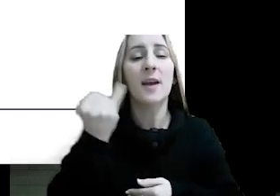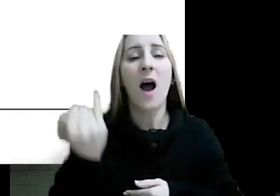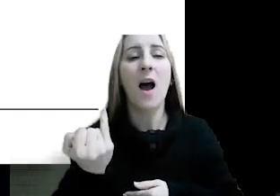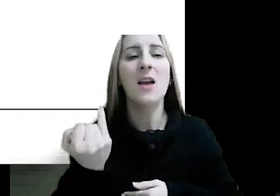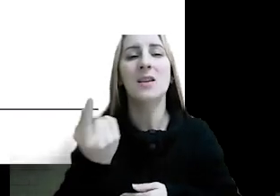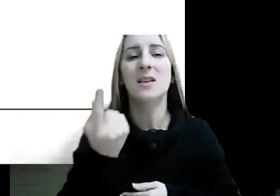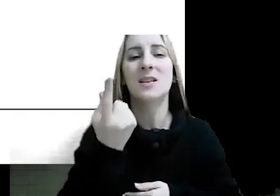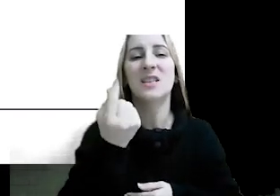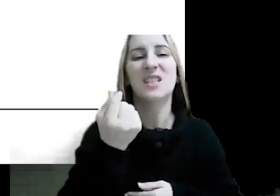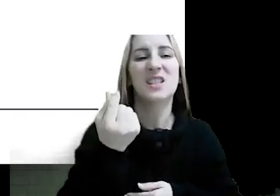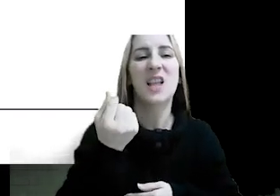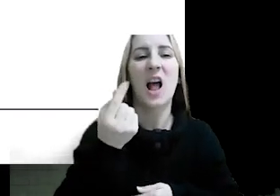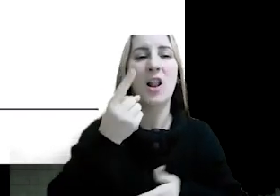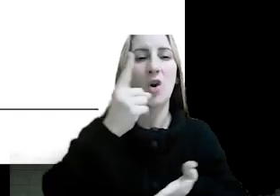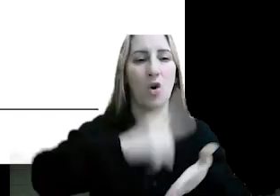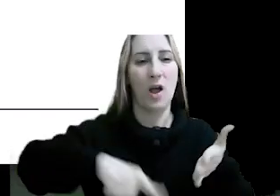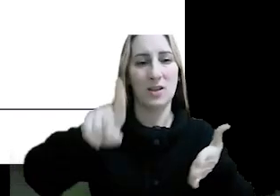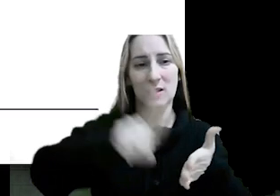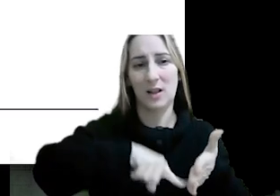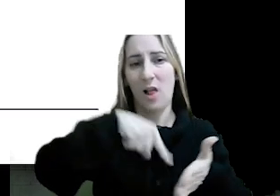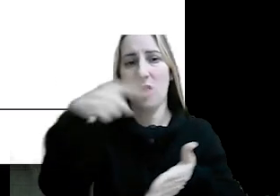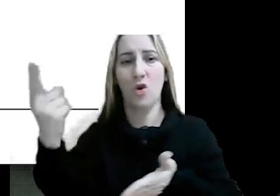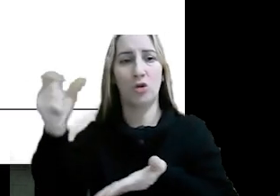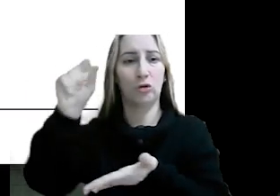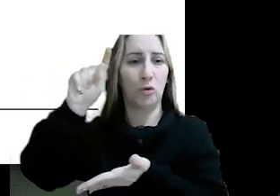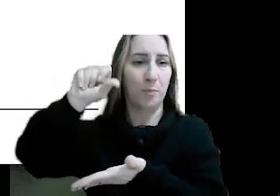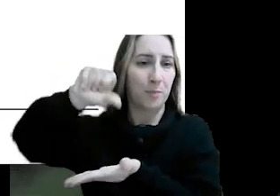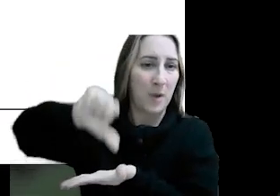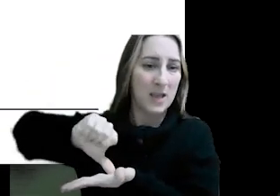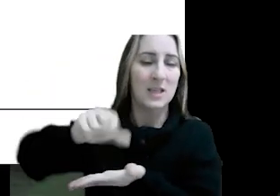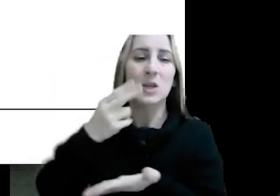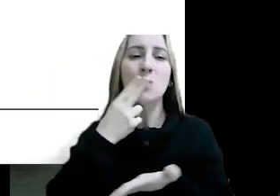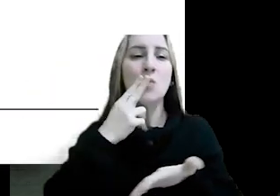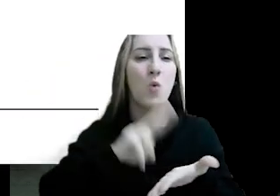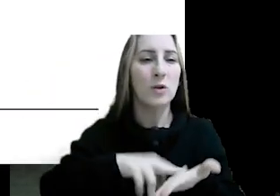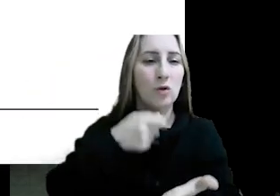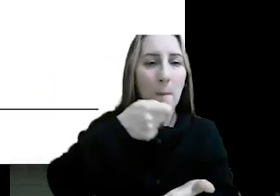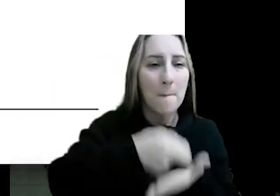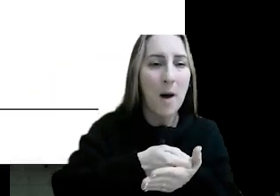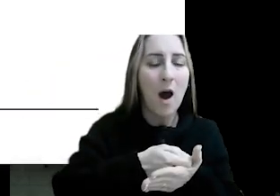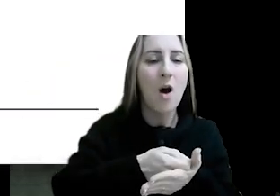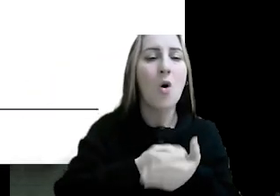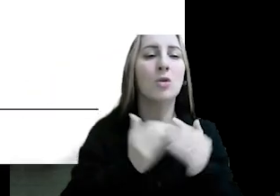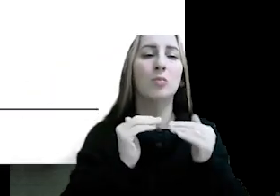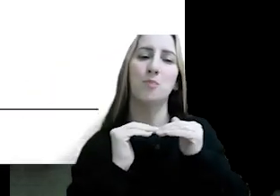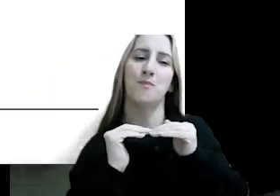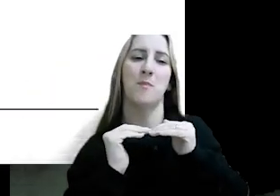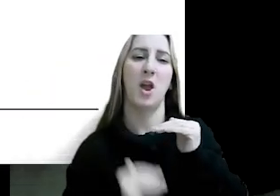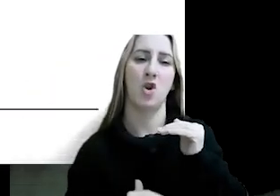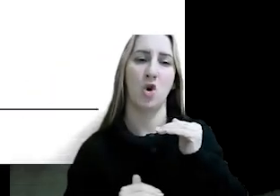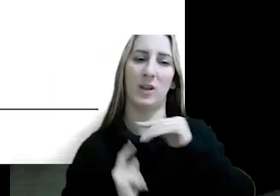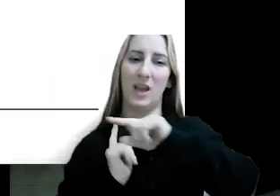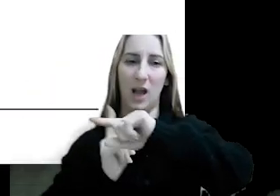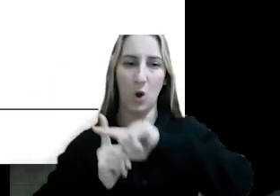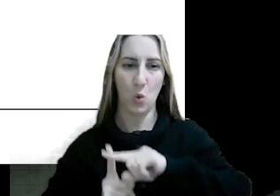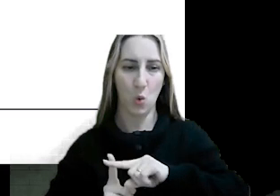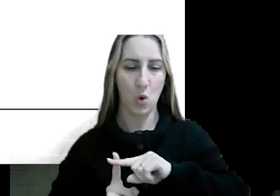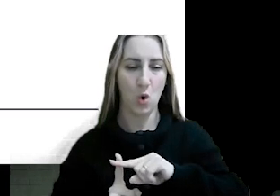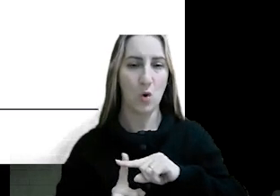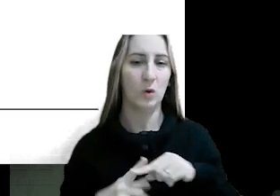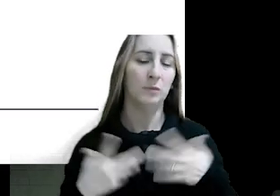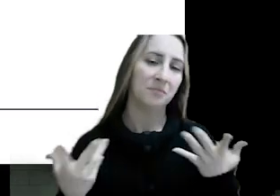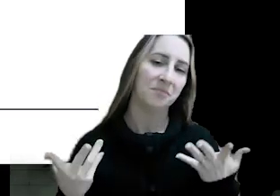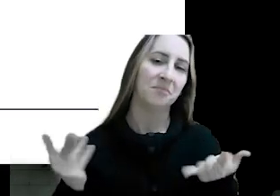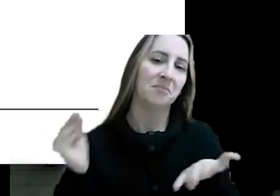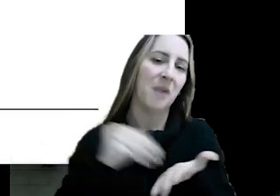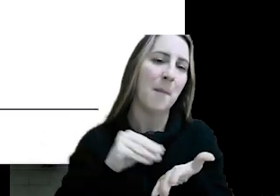cancelar totalmente de fuente extranjera y el impuesto pago es inferior al que estoy computando. Y bueno, y demás pagos